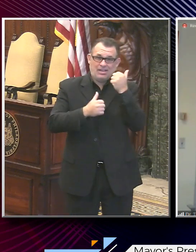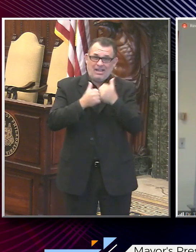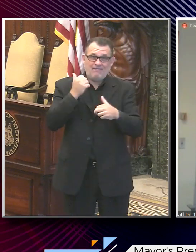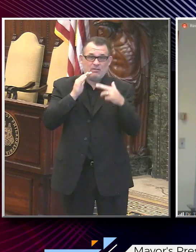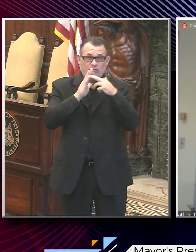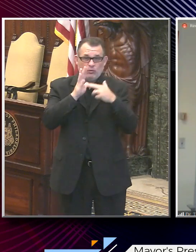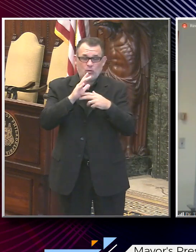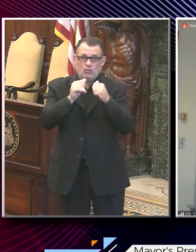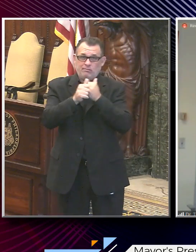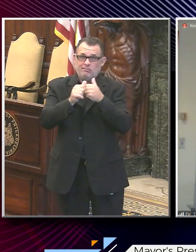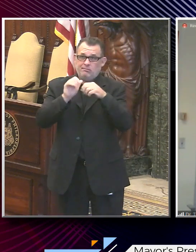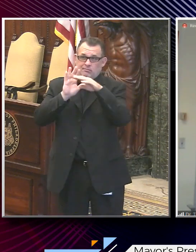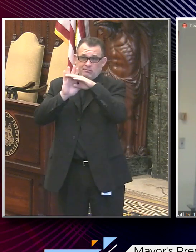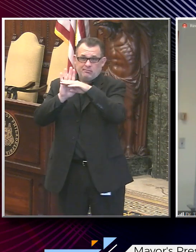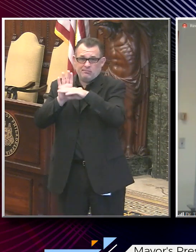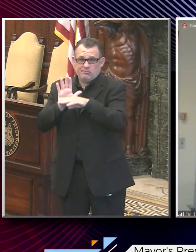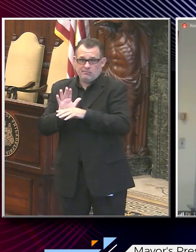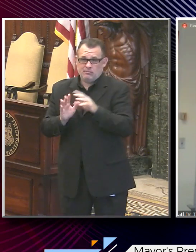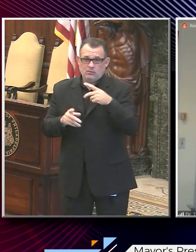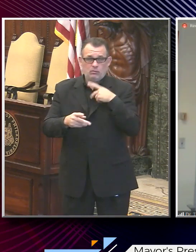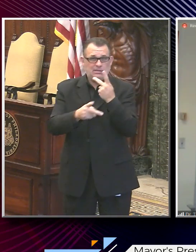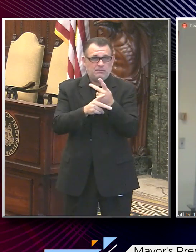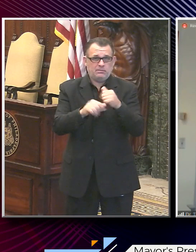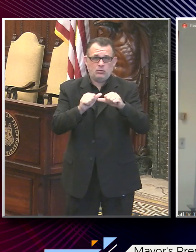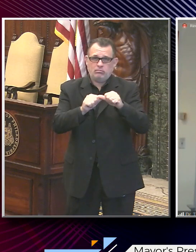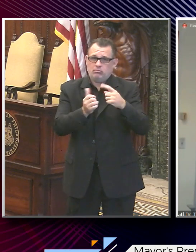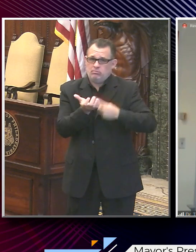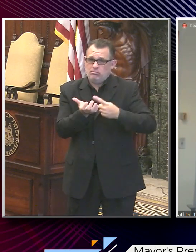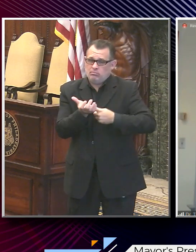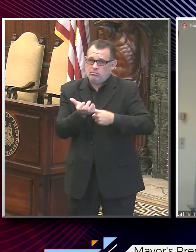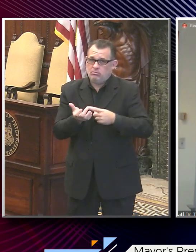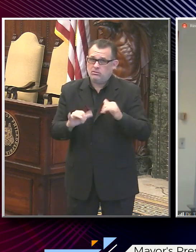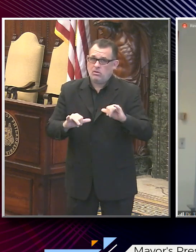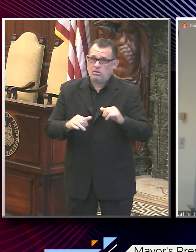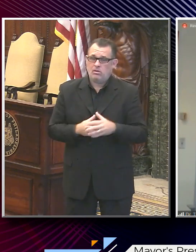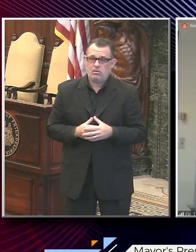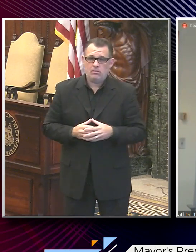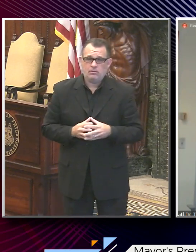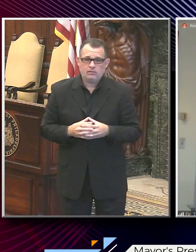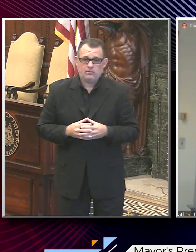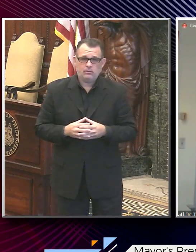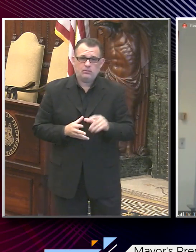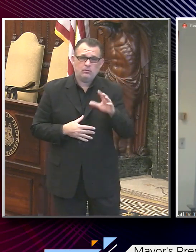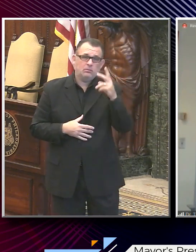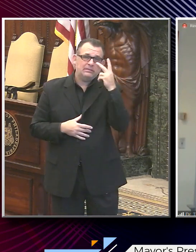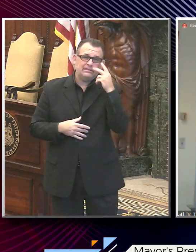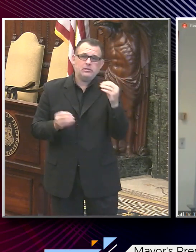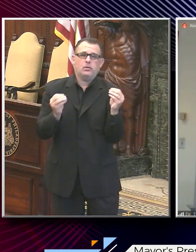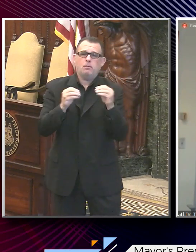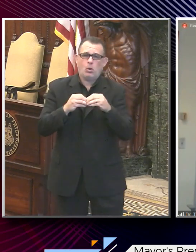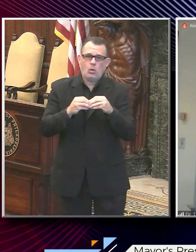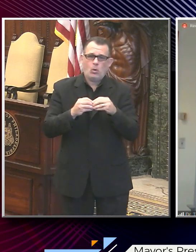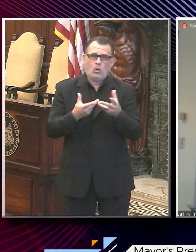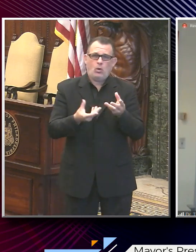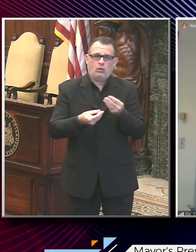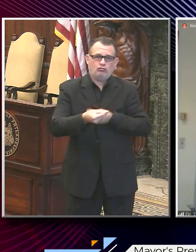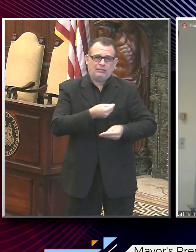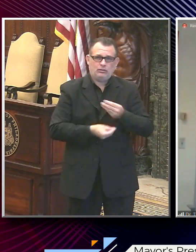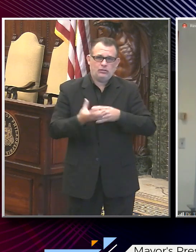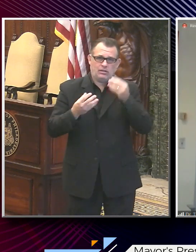And we'll continue that conversation with them. And if it turns out that we're seeing more transmission than we find